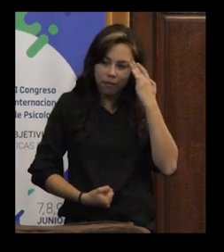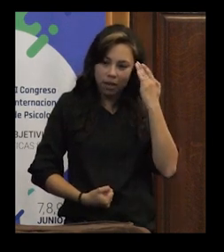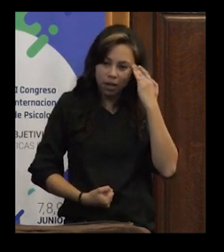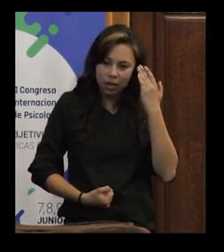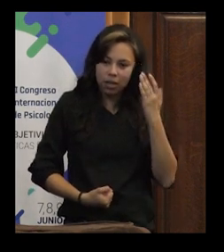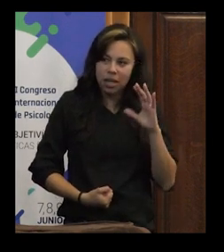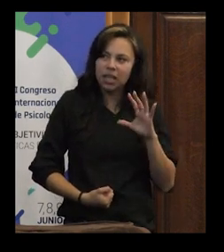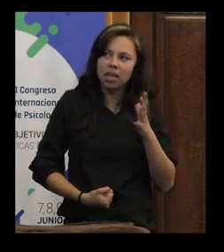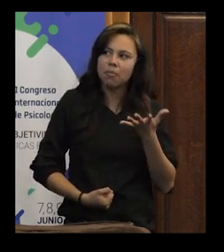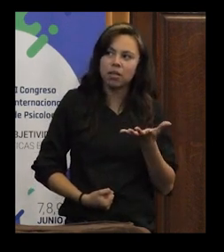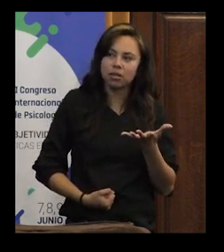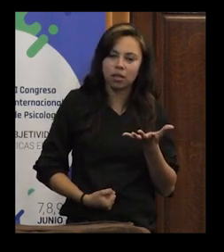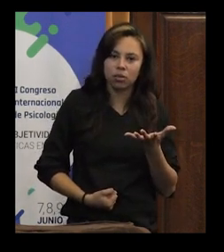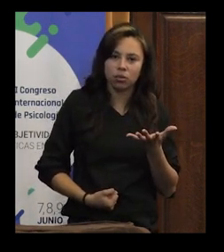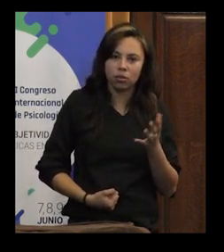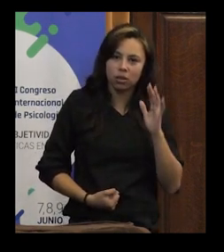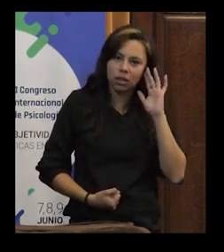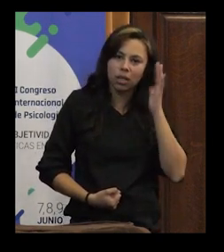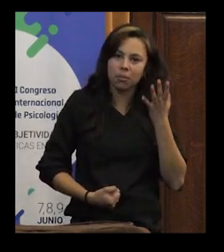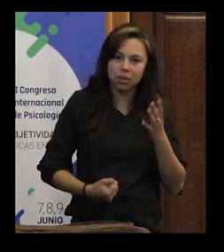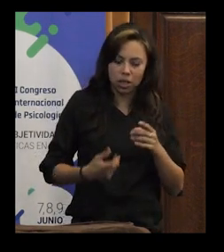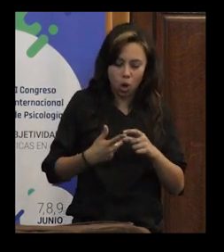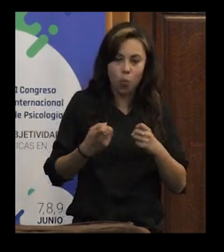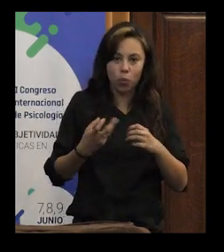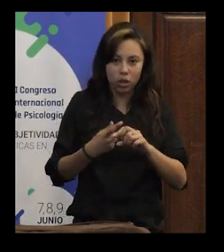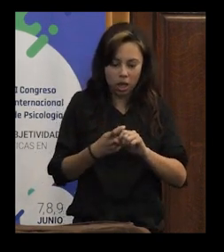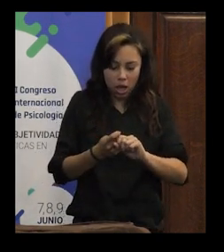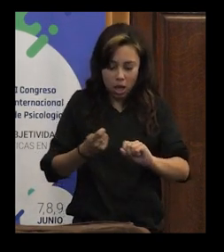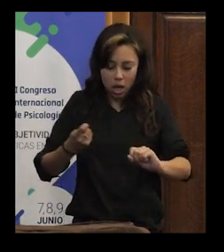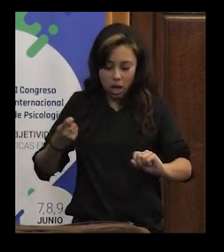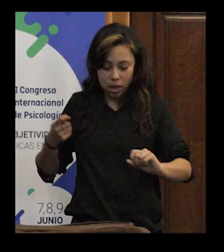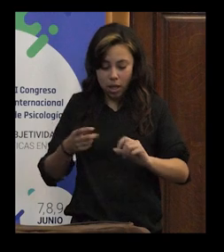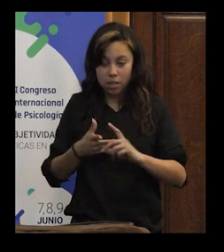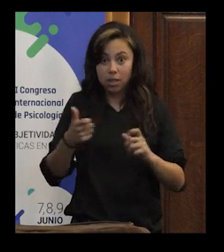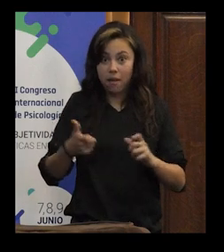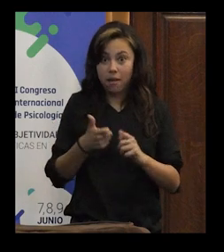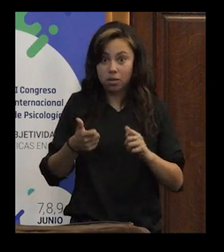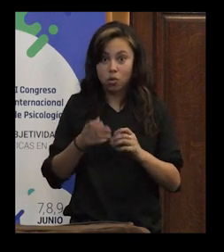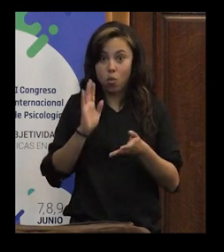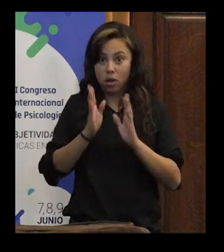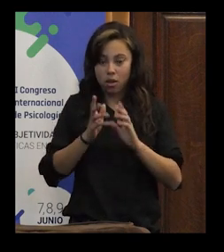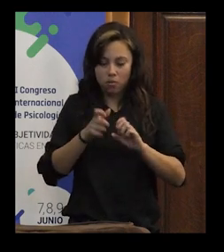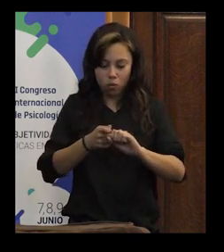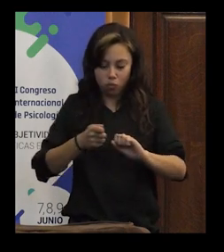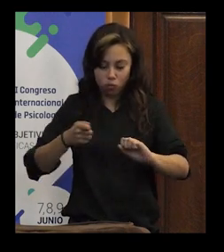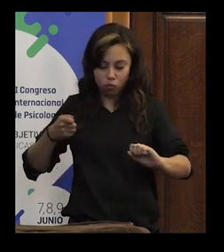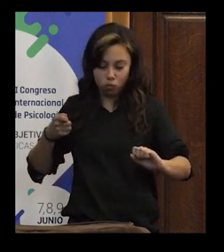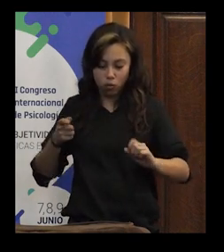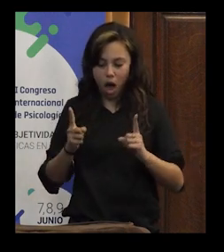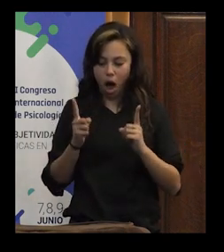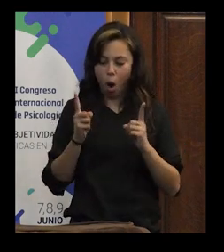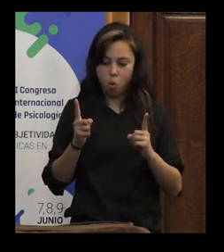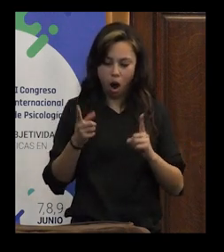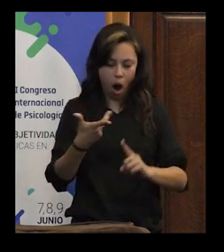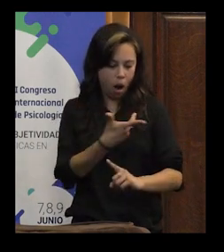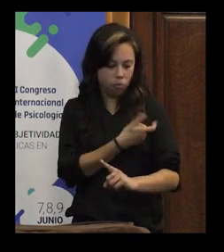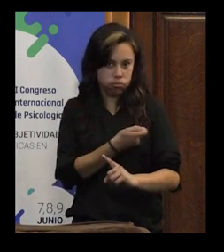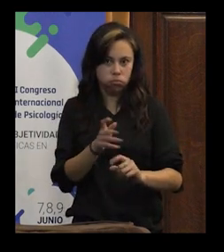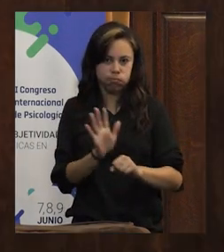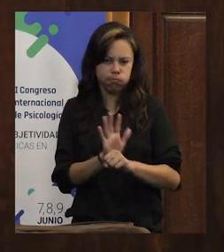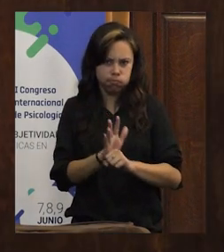está preparando la larga aguja que se introducirá en mi útero. Espero que todo salga